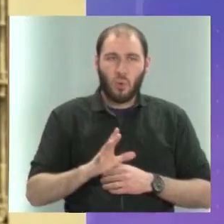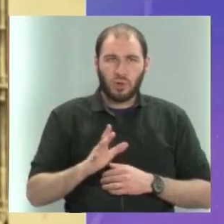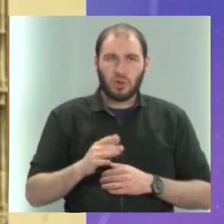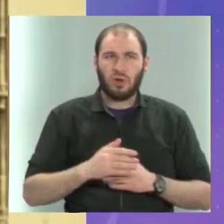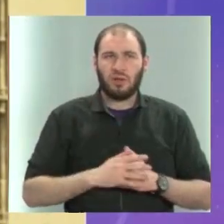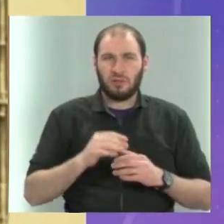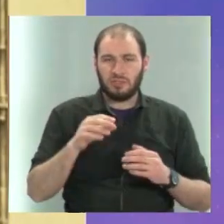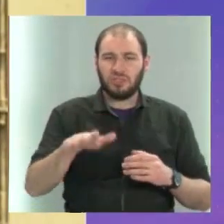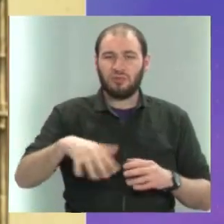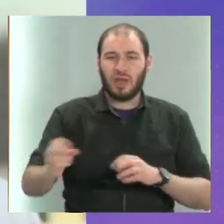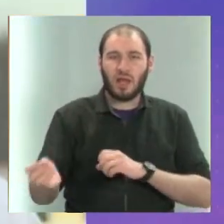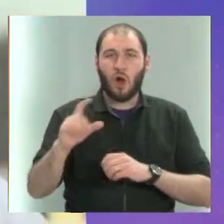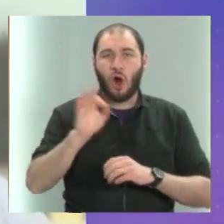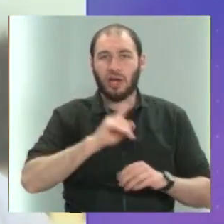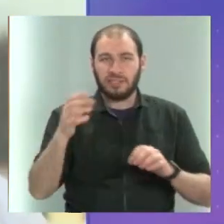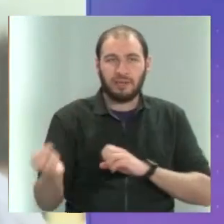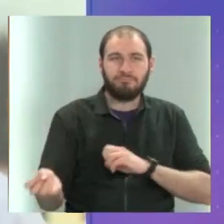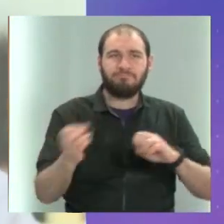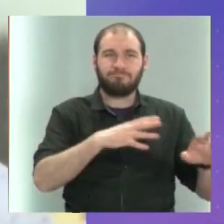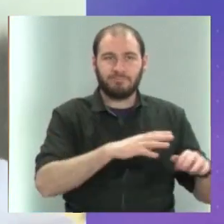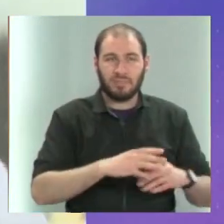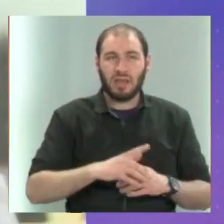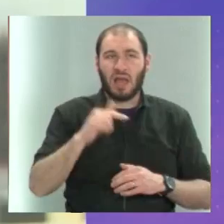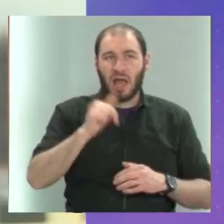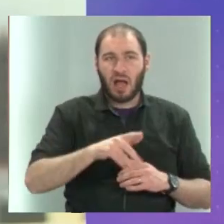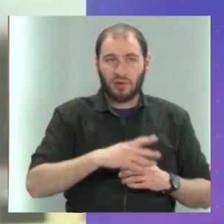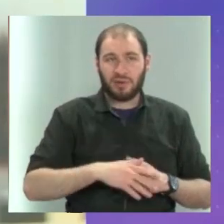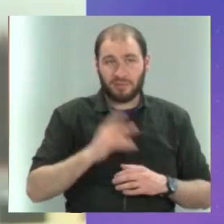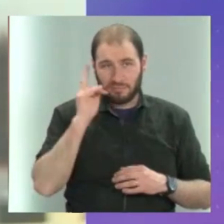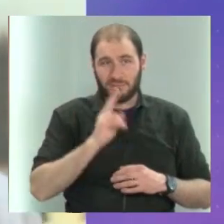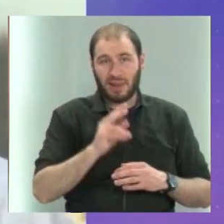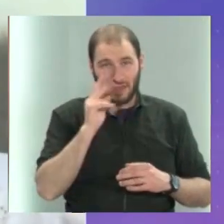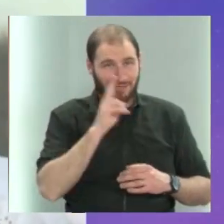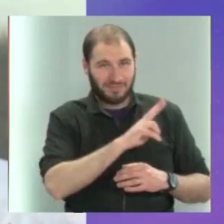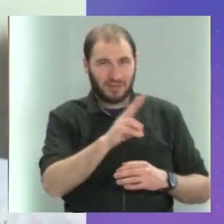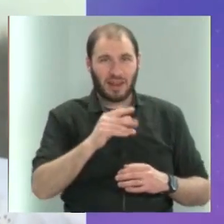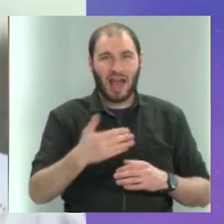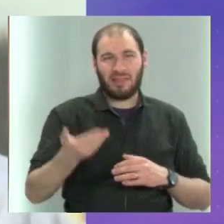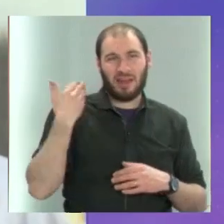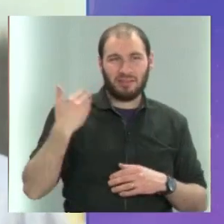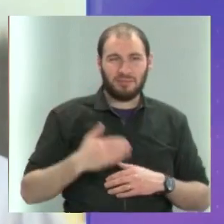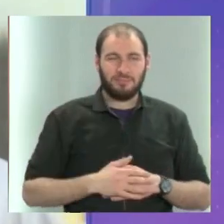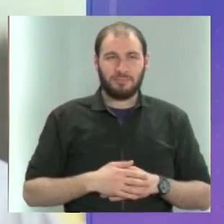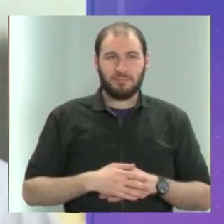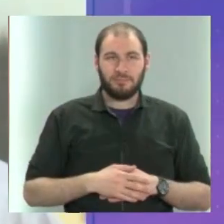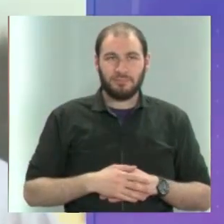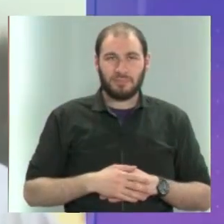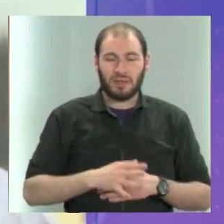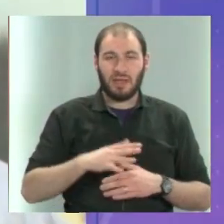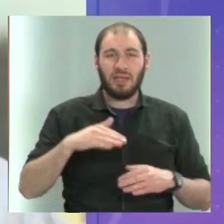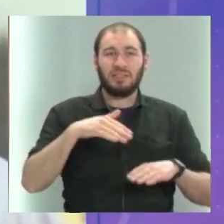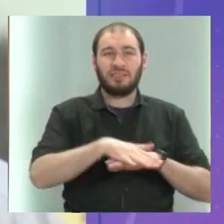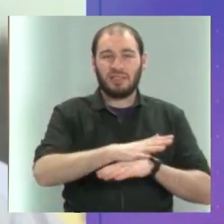posible desplazarla hacia el oeste, hacia lo que hoy ya nos encontramos, y acá se puede ver hacia atrás el